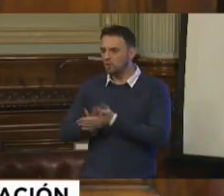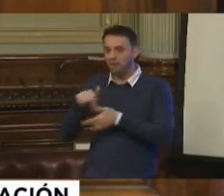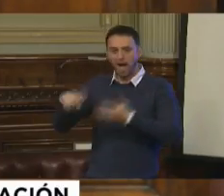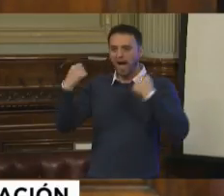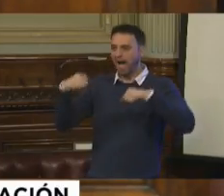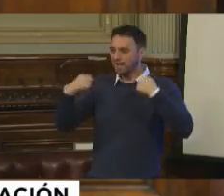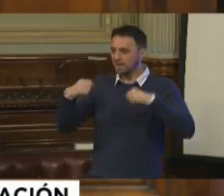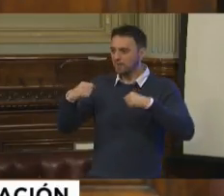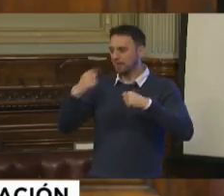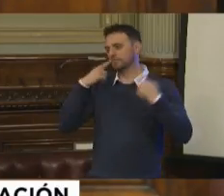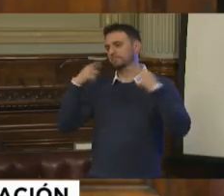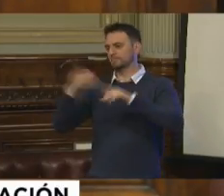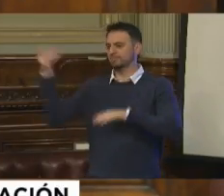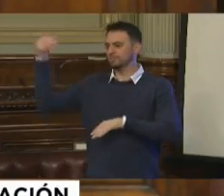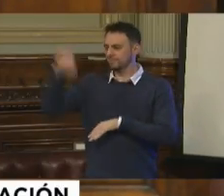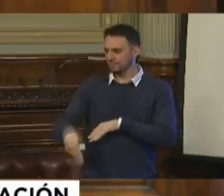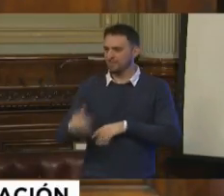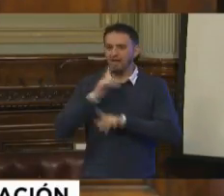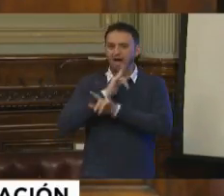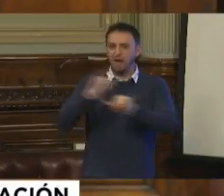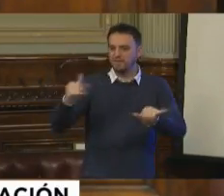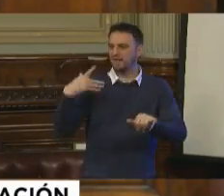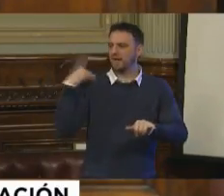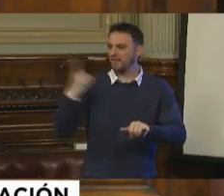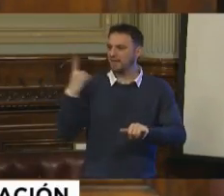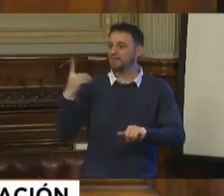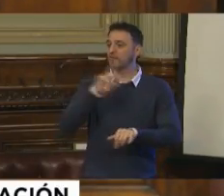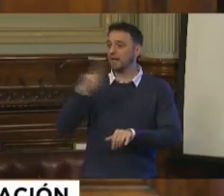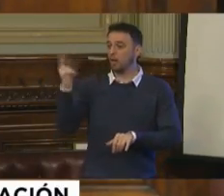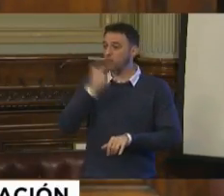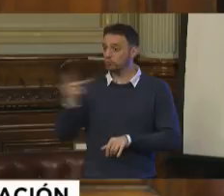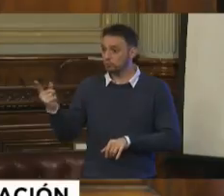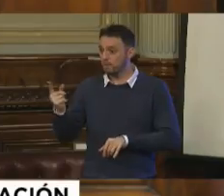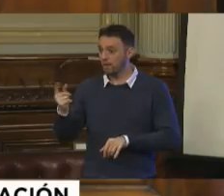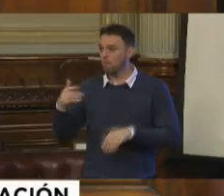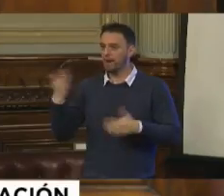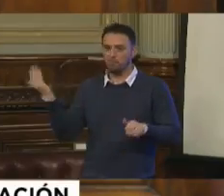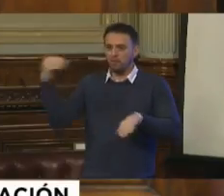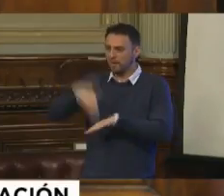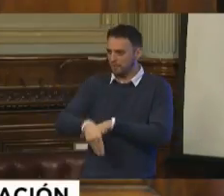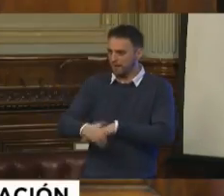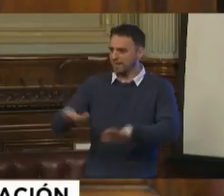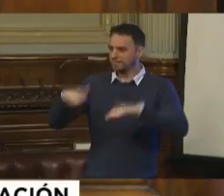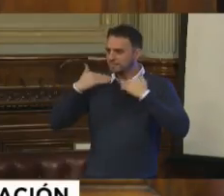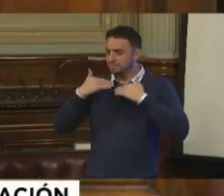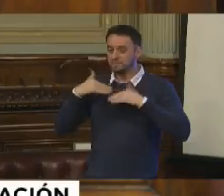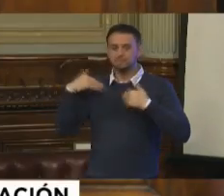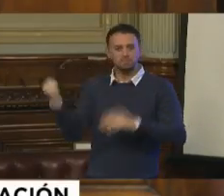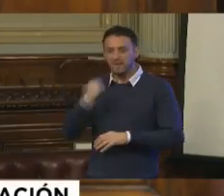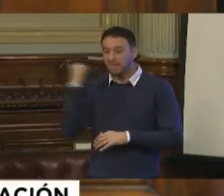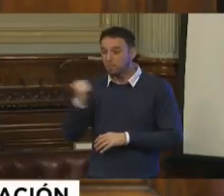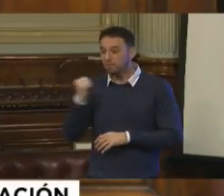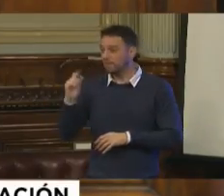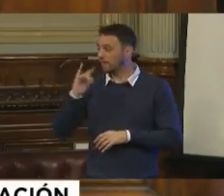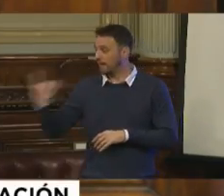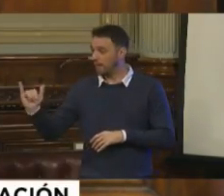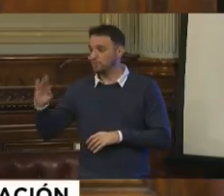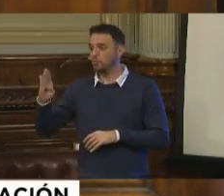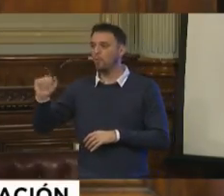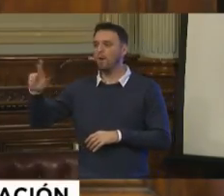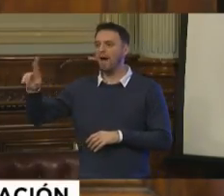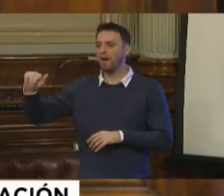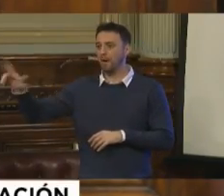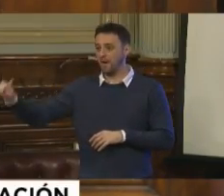esta actividad es avisar a la dirección general de recursos humanos para organizarla pero que no importante que me avisó